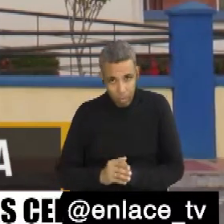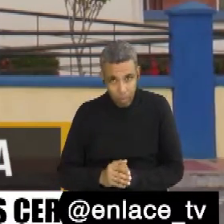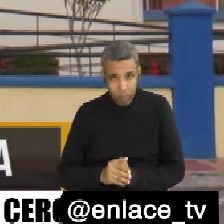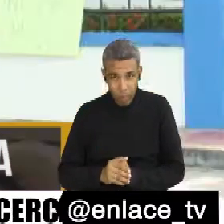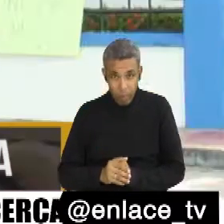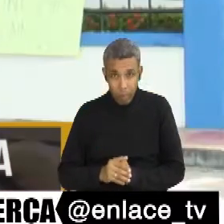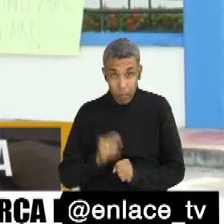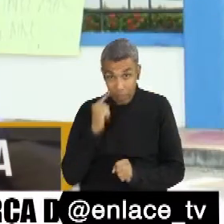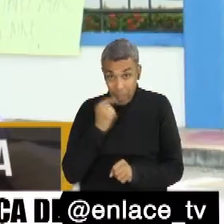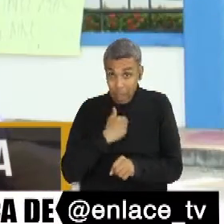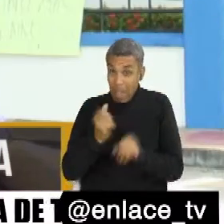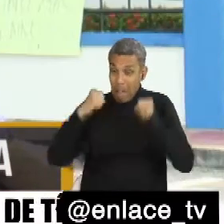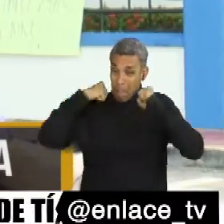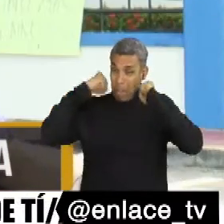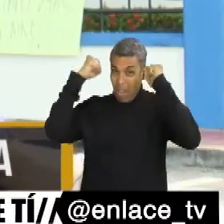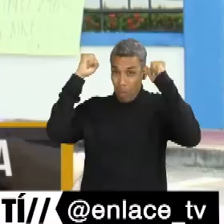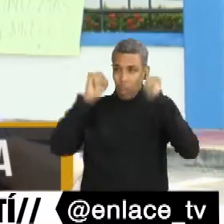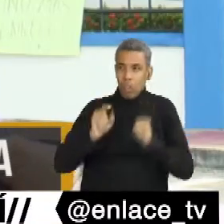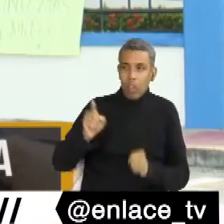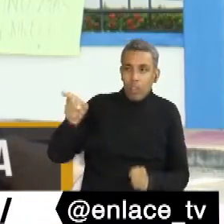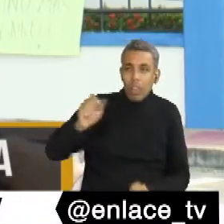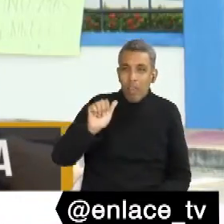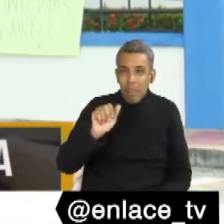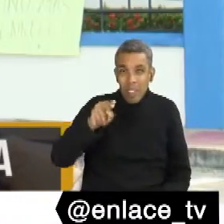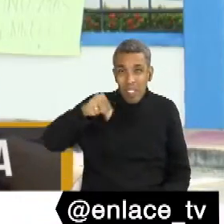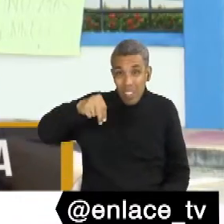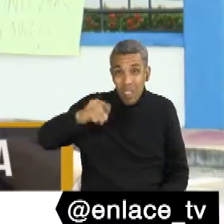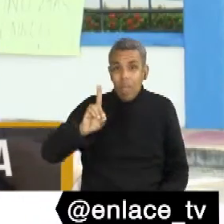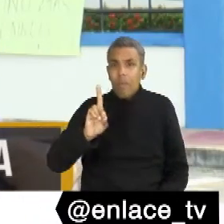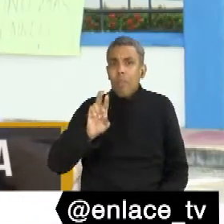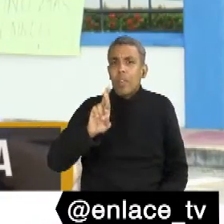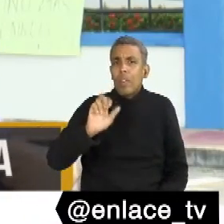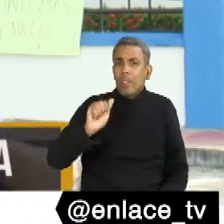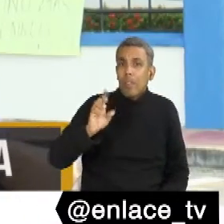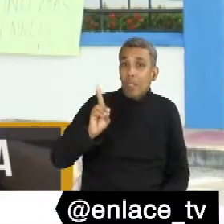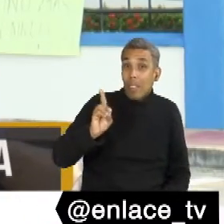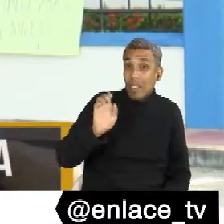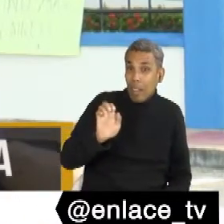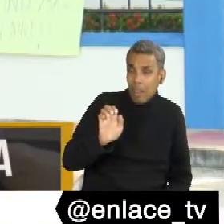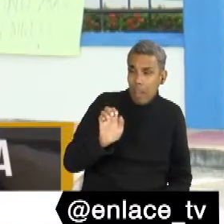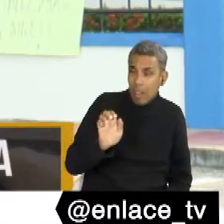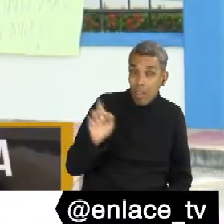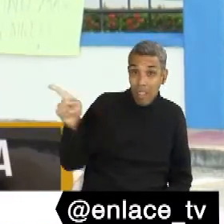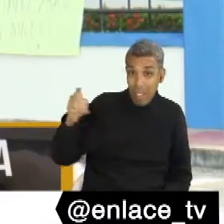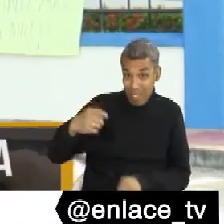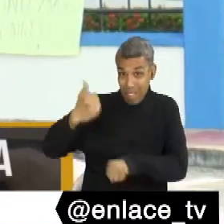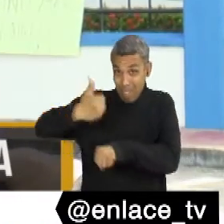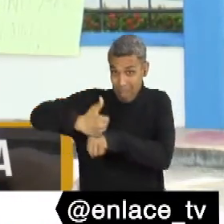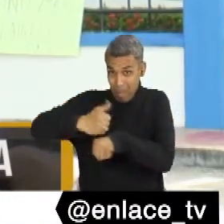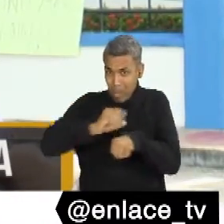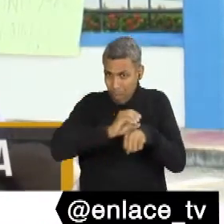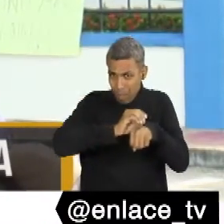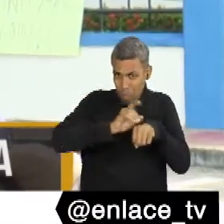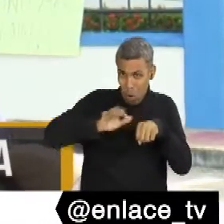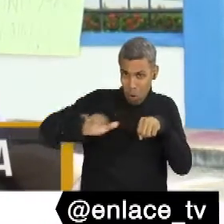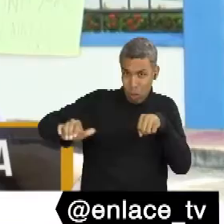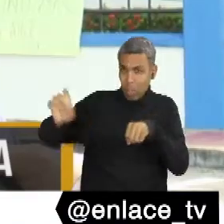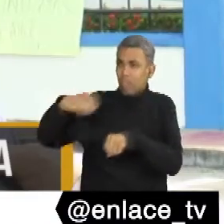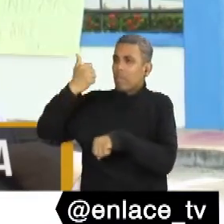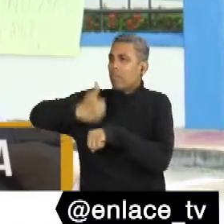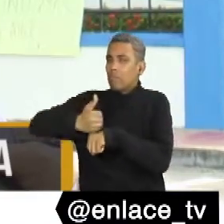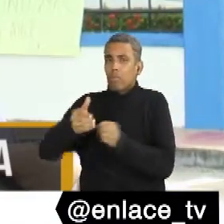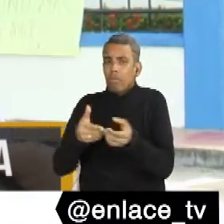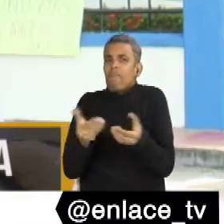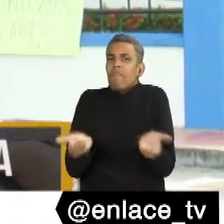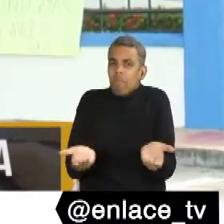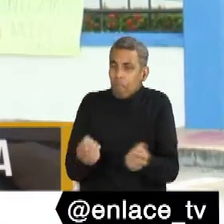a sus reclamos. Esa es la situación del día de hoy. Estamos a la espera de que el doctor Andrade, director general de Cor Magdalena, se pronuncie, que es la única